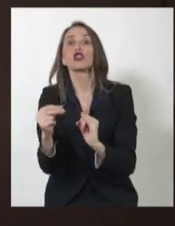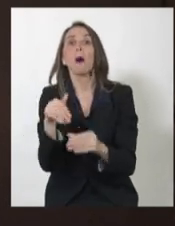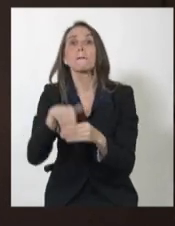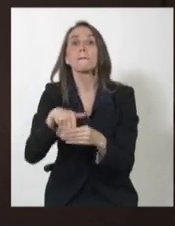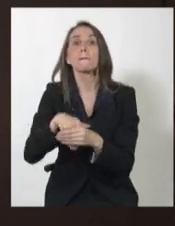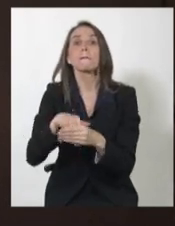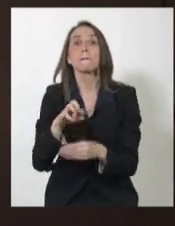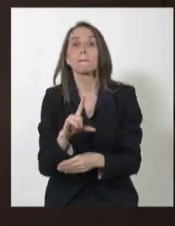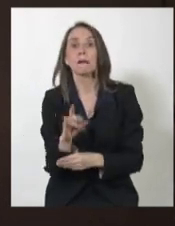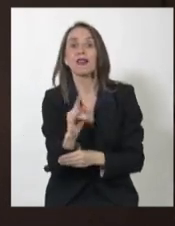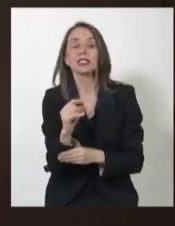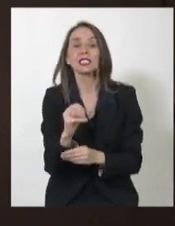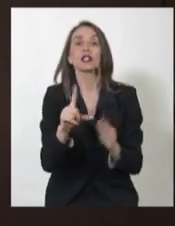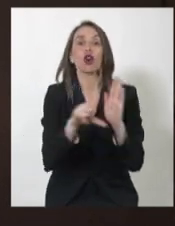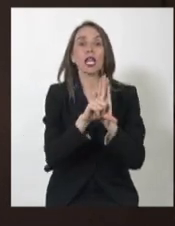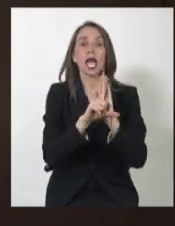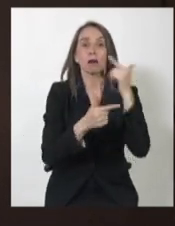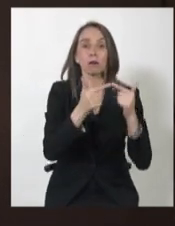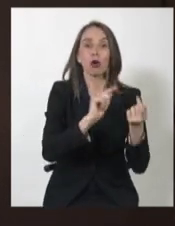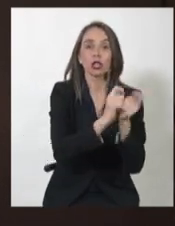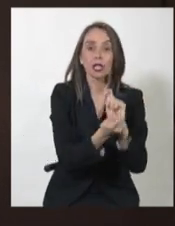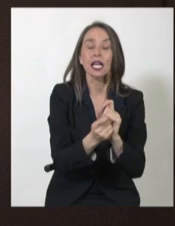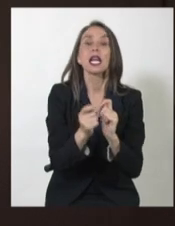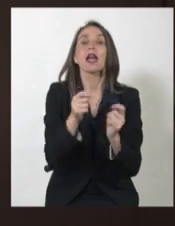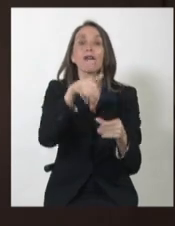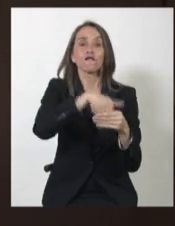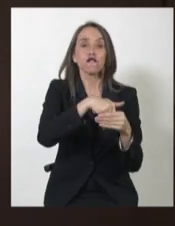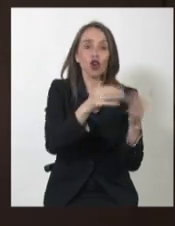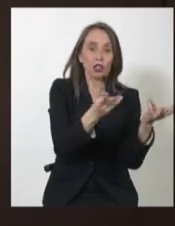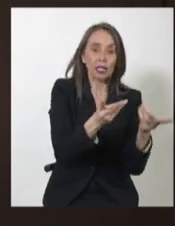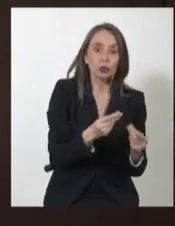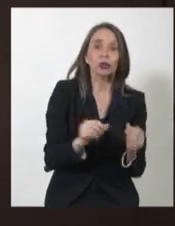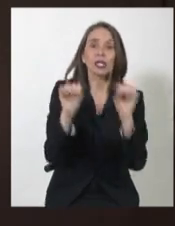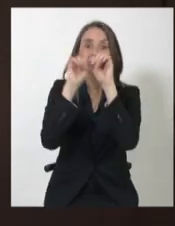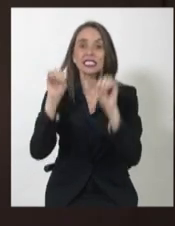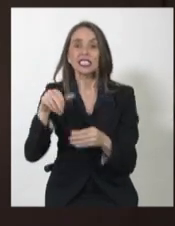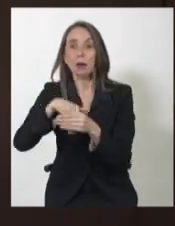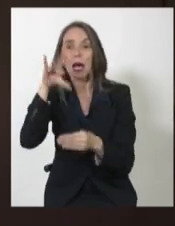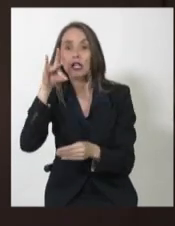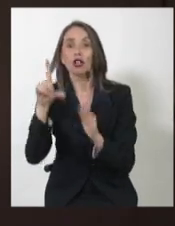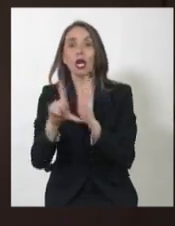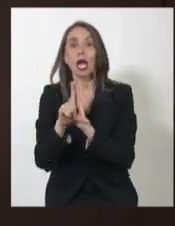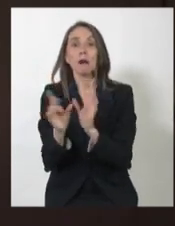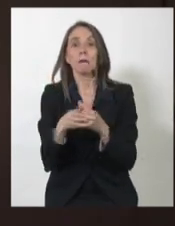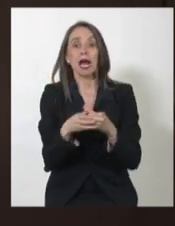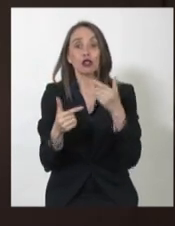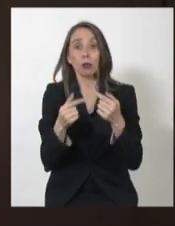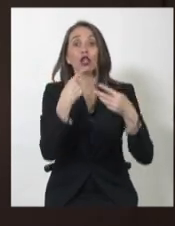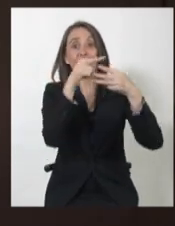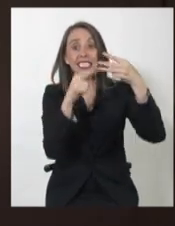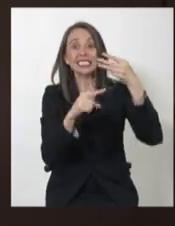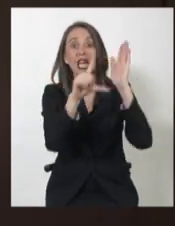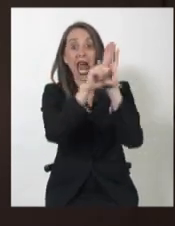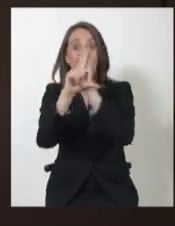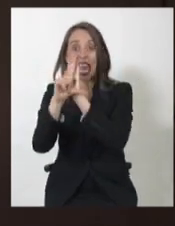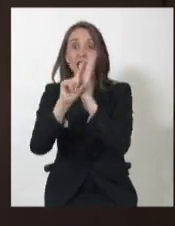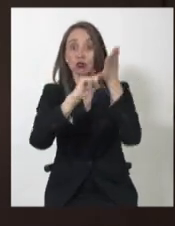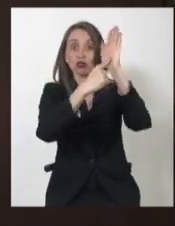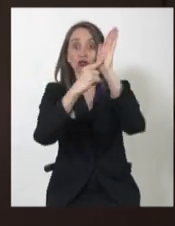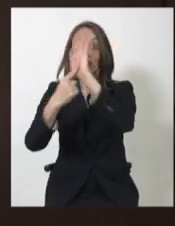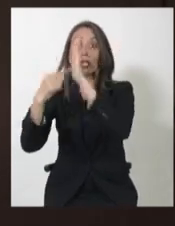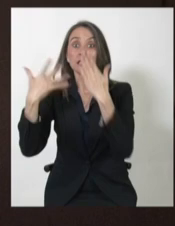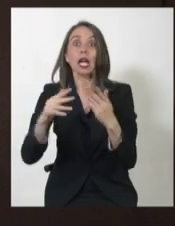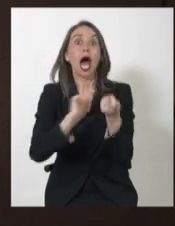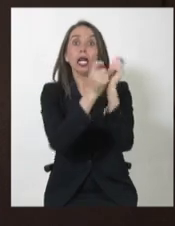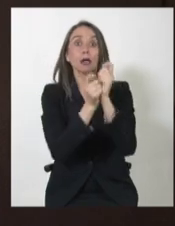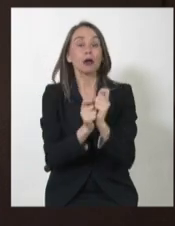todas las leyes llamadas políticas, la ley de votaciones y escrutinio, la ley de sistema electoral, la ley de partidos políticos, porque normas que están ahí y que no